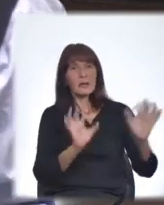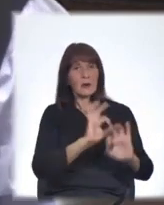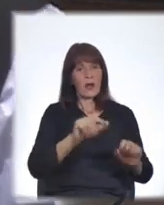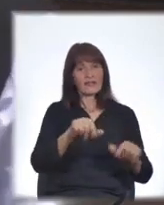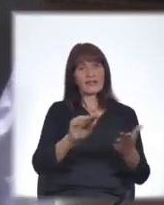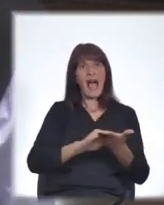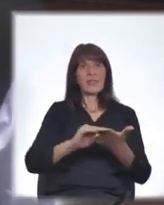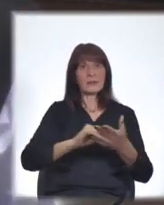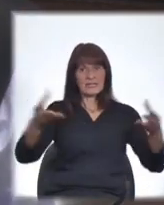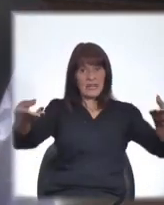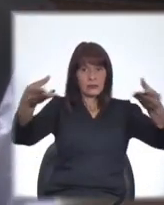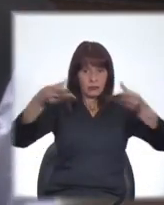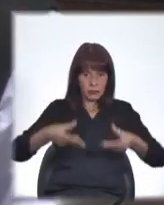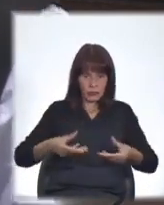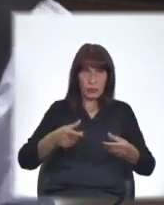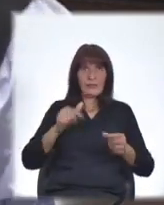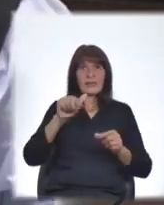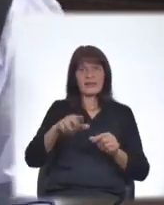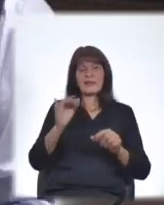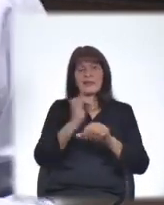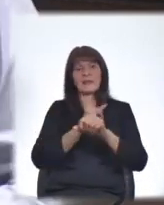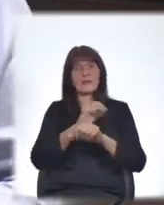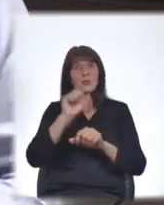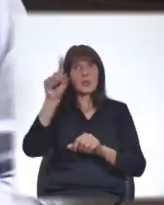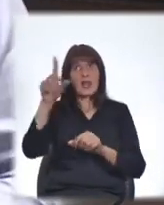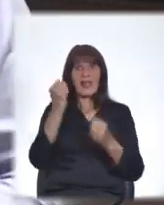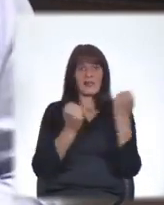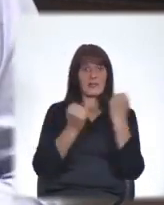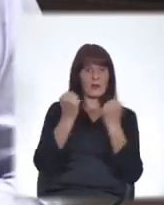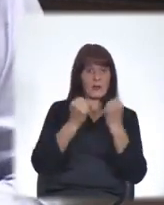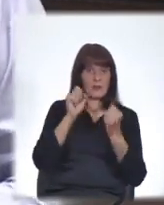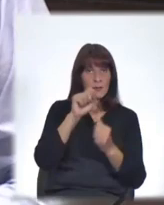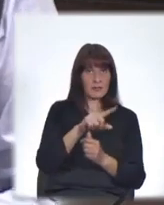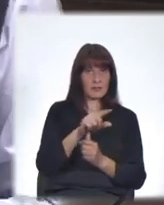en términos de fortalezas institucionales, económicas